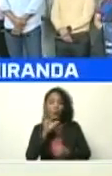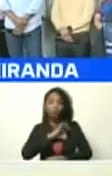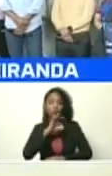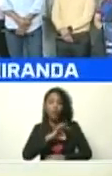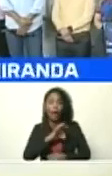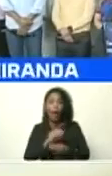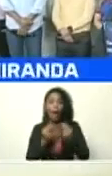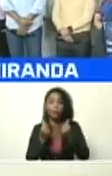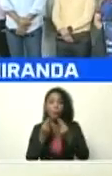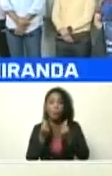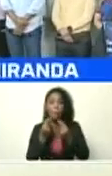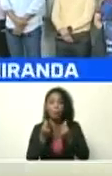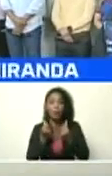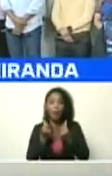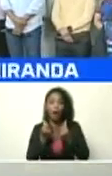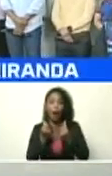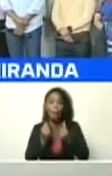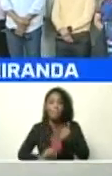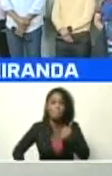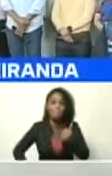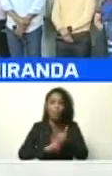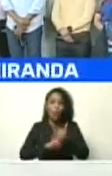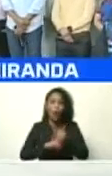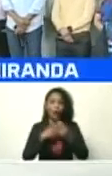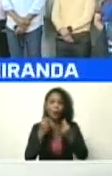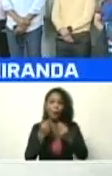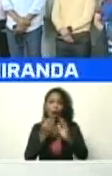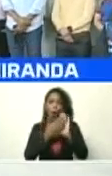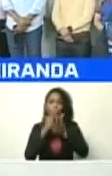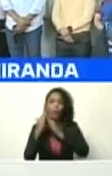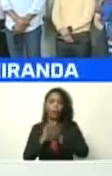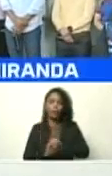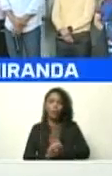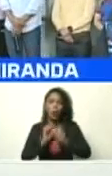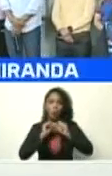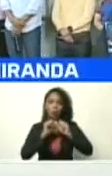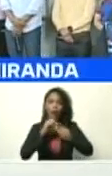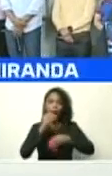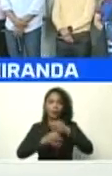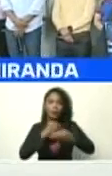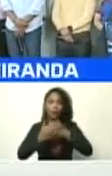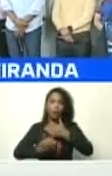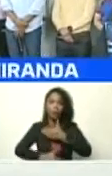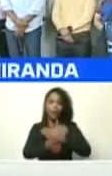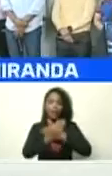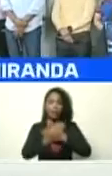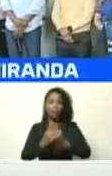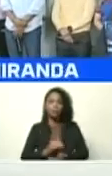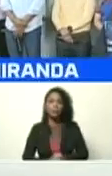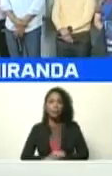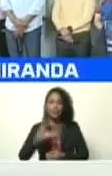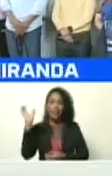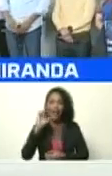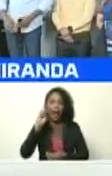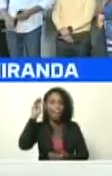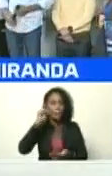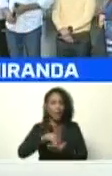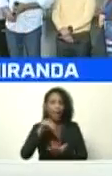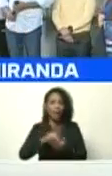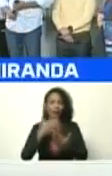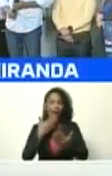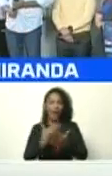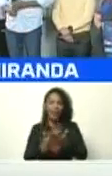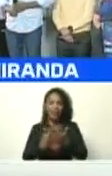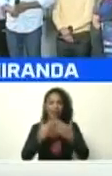a la economía pujante, a la economía comunal y seguir saliendo adelante. Caracas, Miranda,